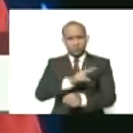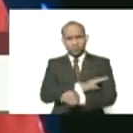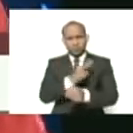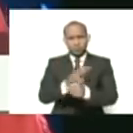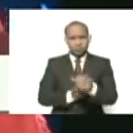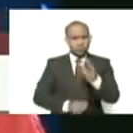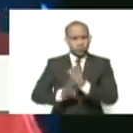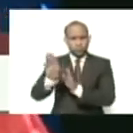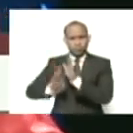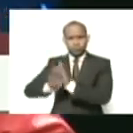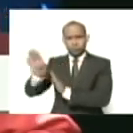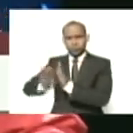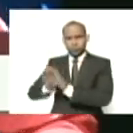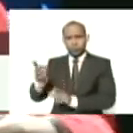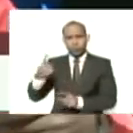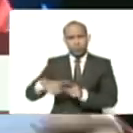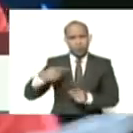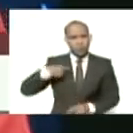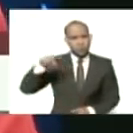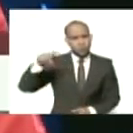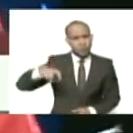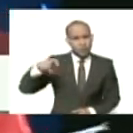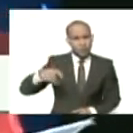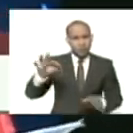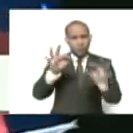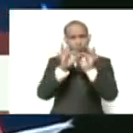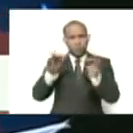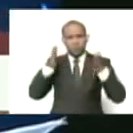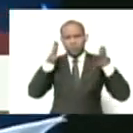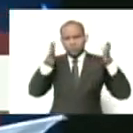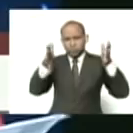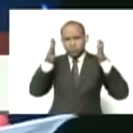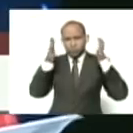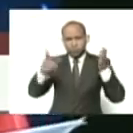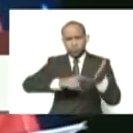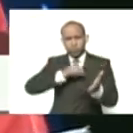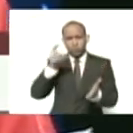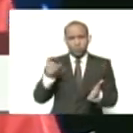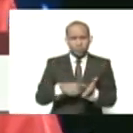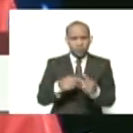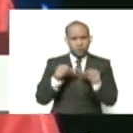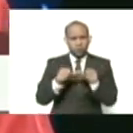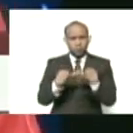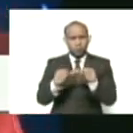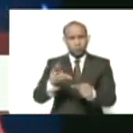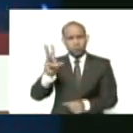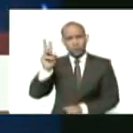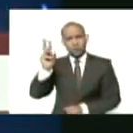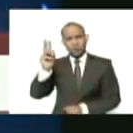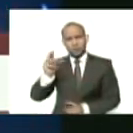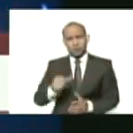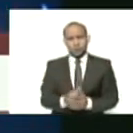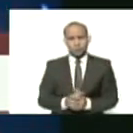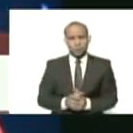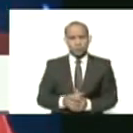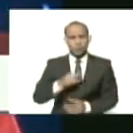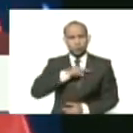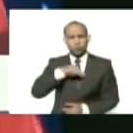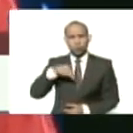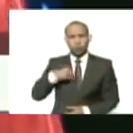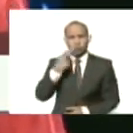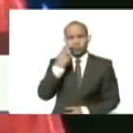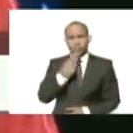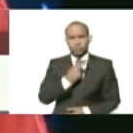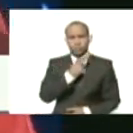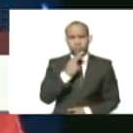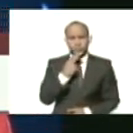esto. Requerimos, bueno, la formación continua. Tercero, estamos comprometidos con